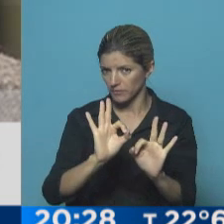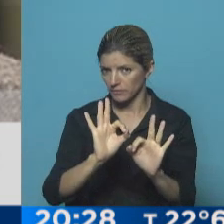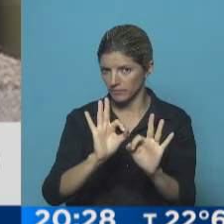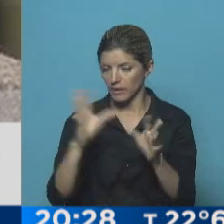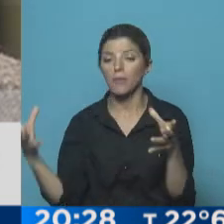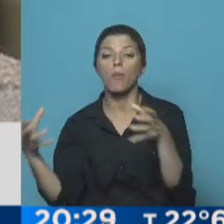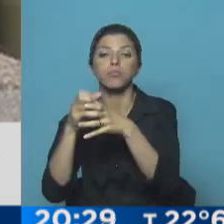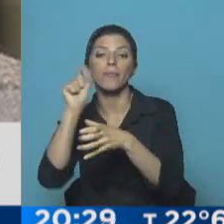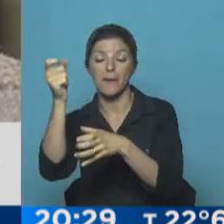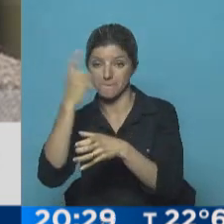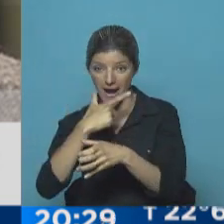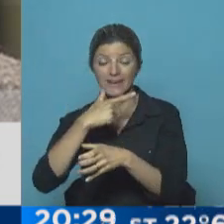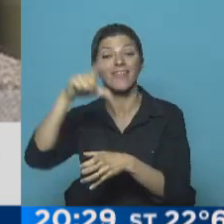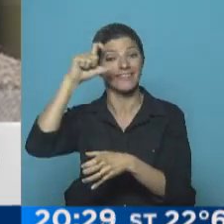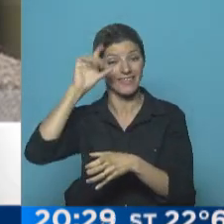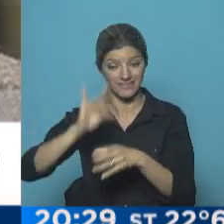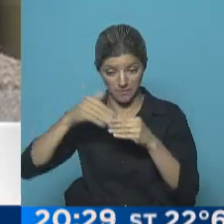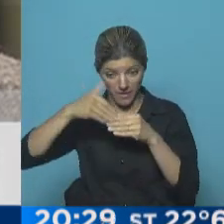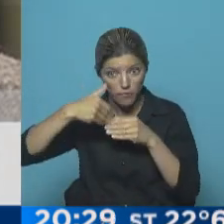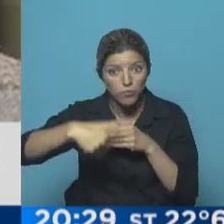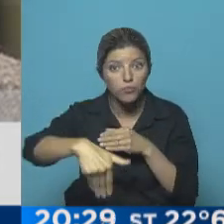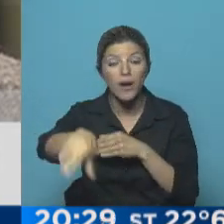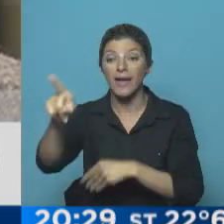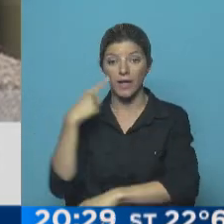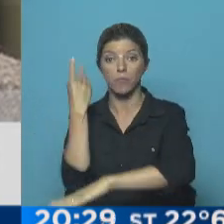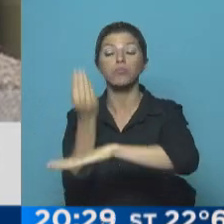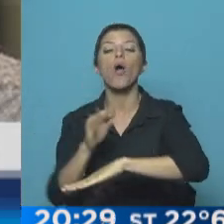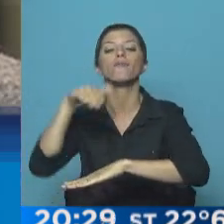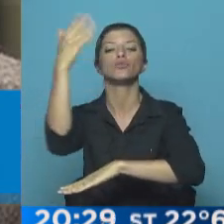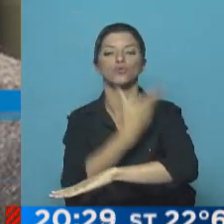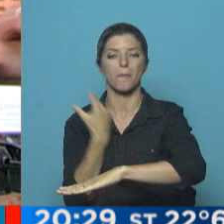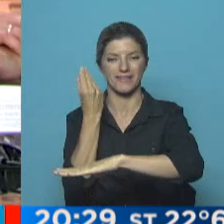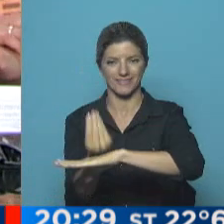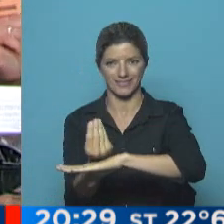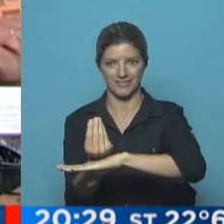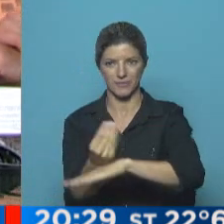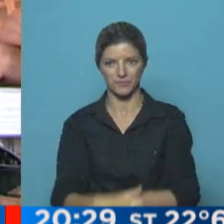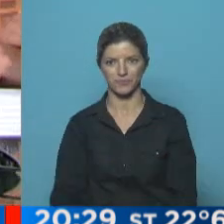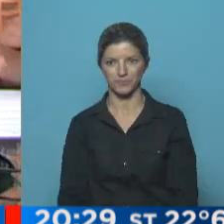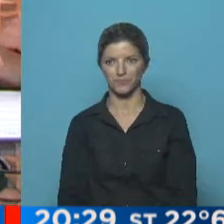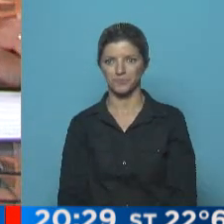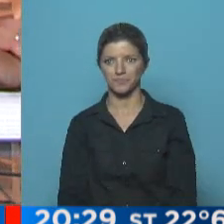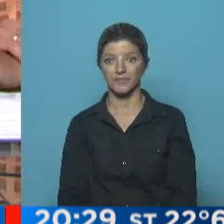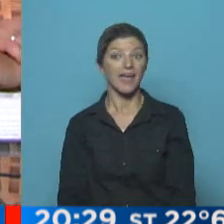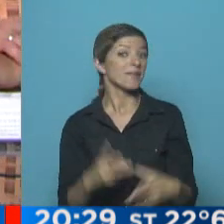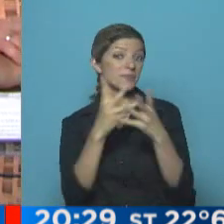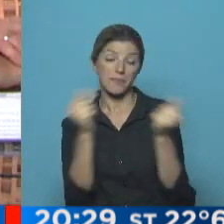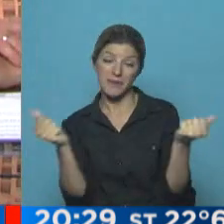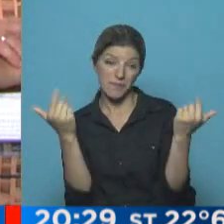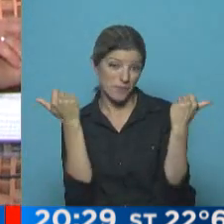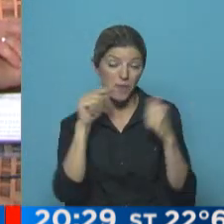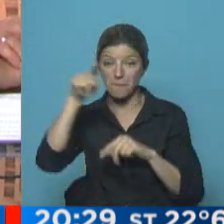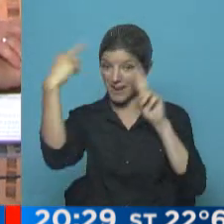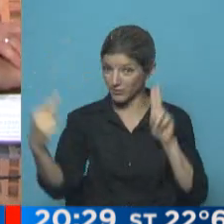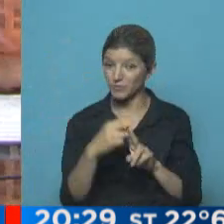comandando Macri a partir del 10 de diciembre, el día de la asunción del presidente electo. Momento de despedirnos, claro. Claro, hasta